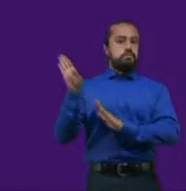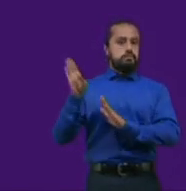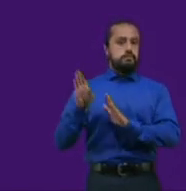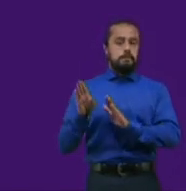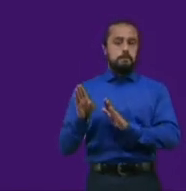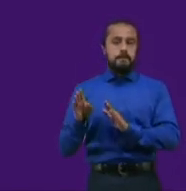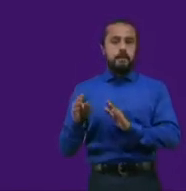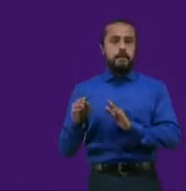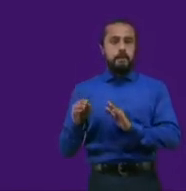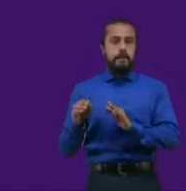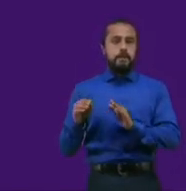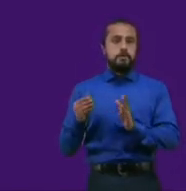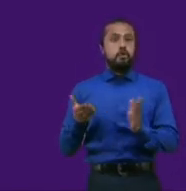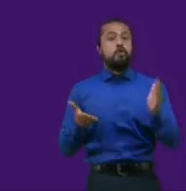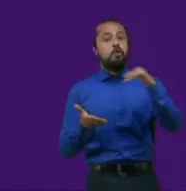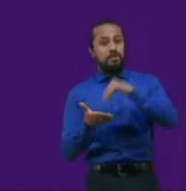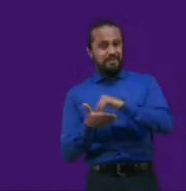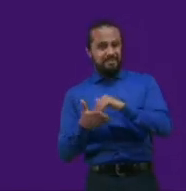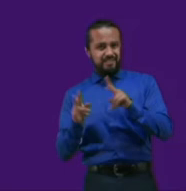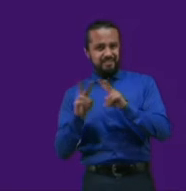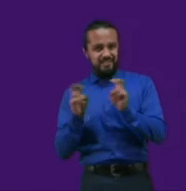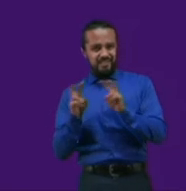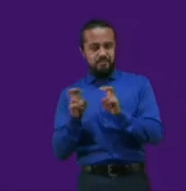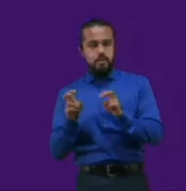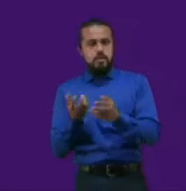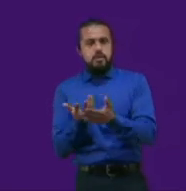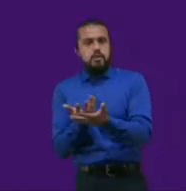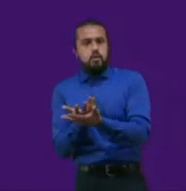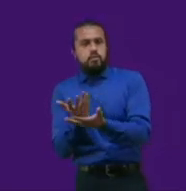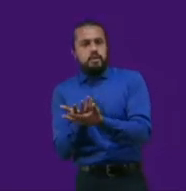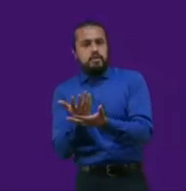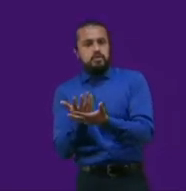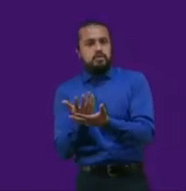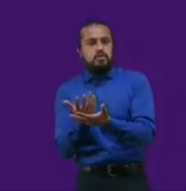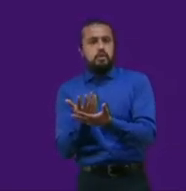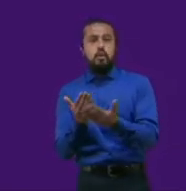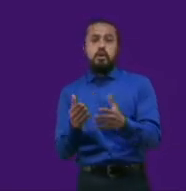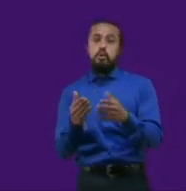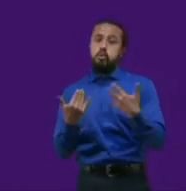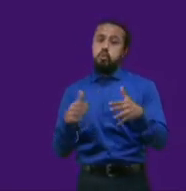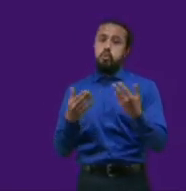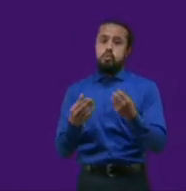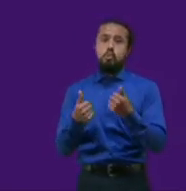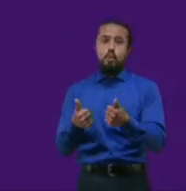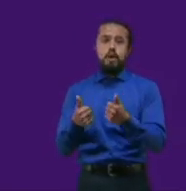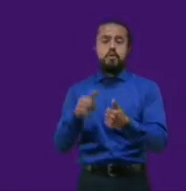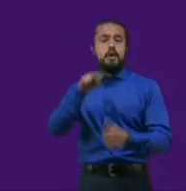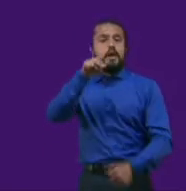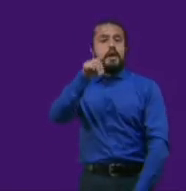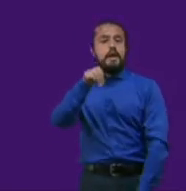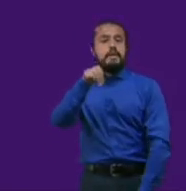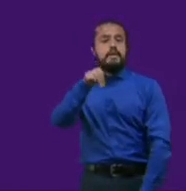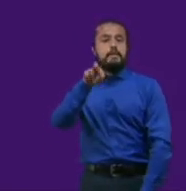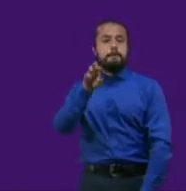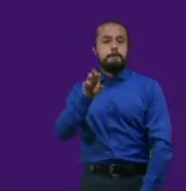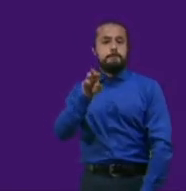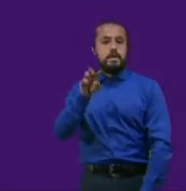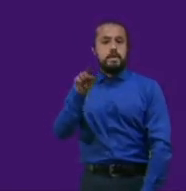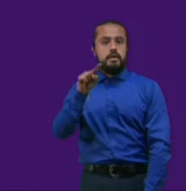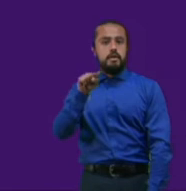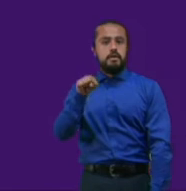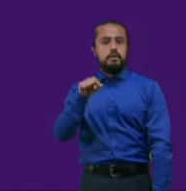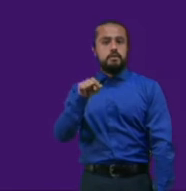Y si volviendo al tema de la recomendación, que es la otra gran métrica, es el NPS, que es... ¿Qué